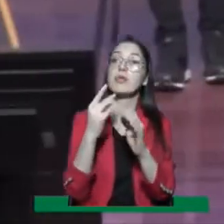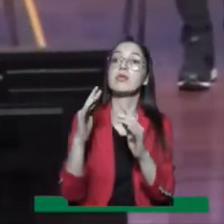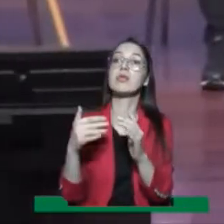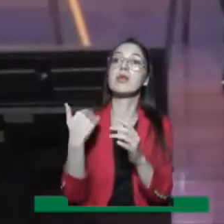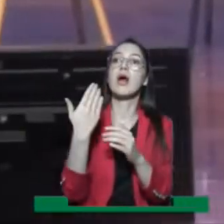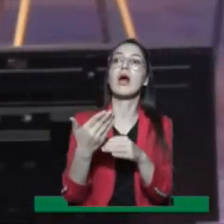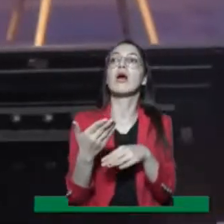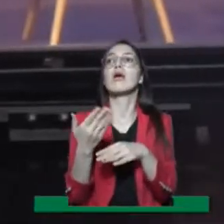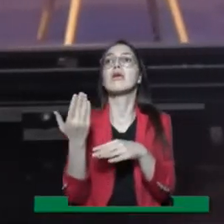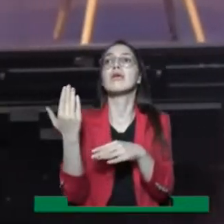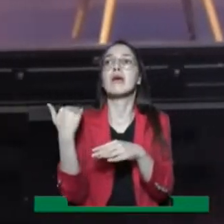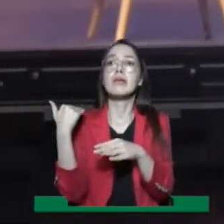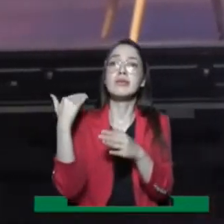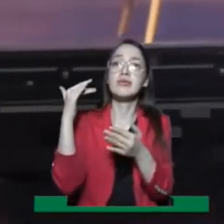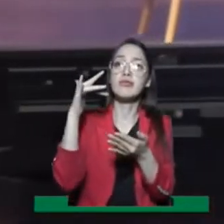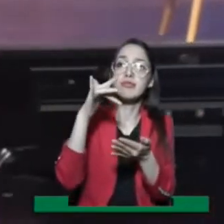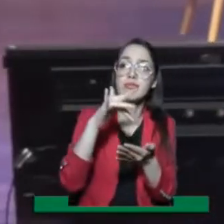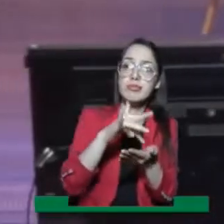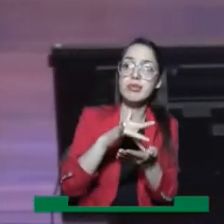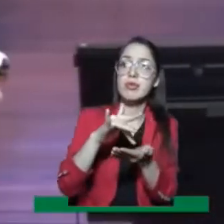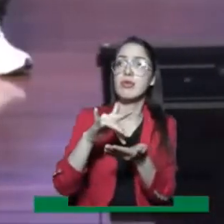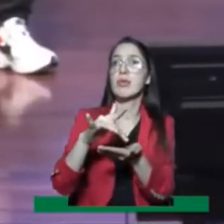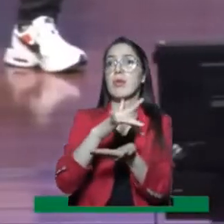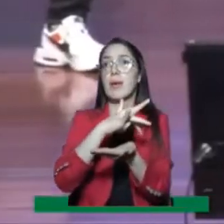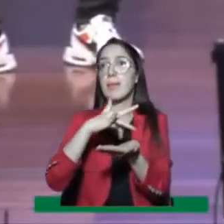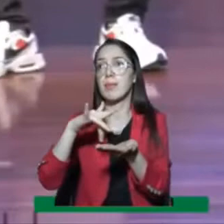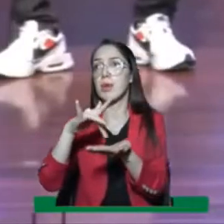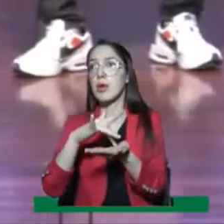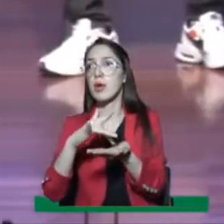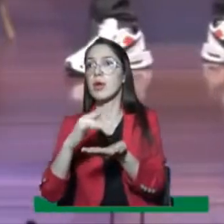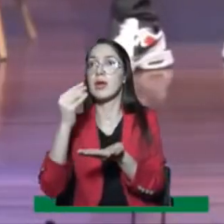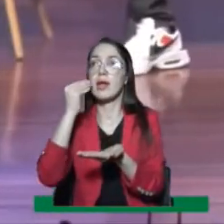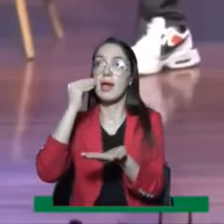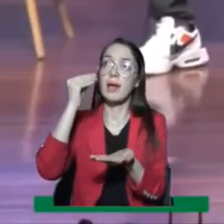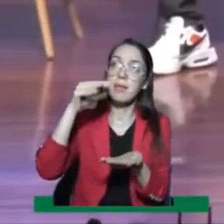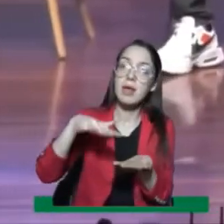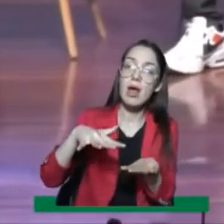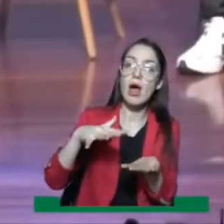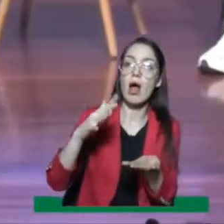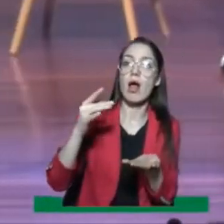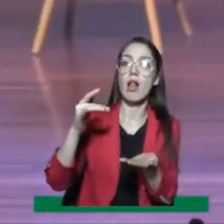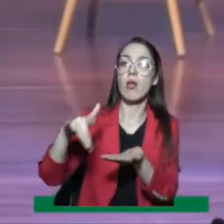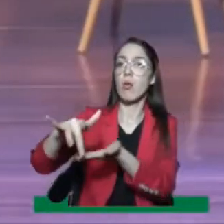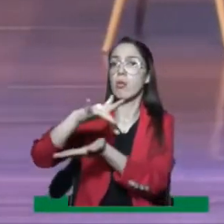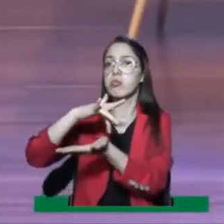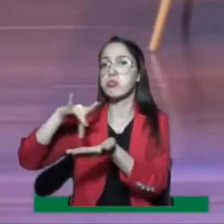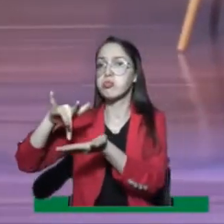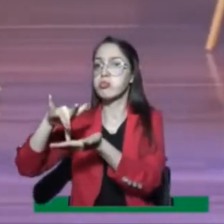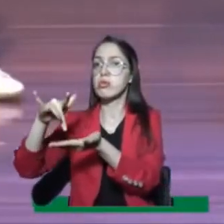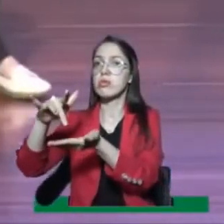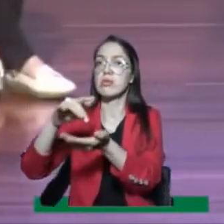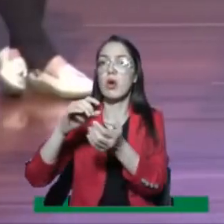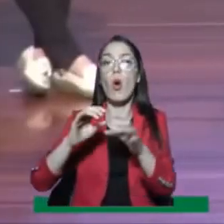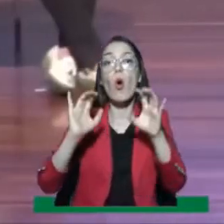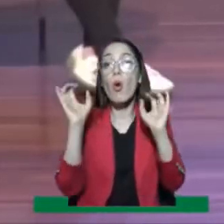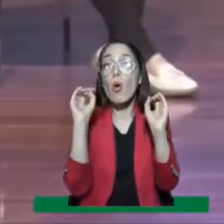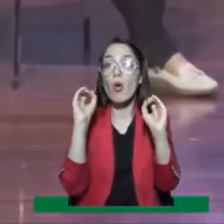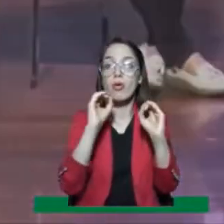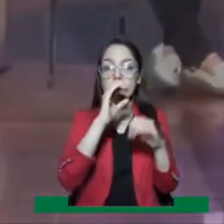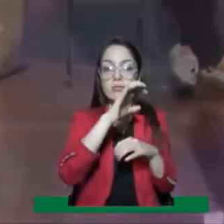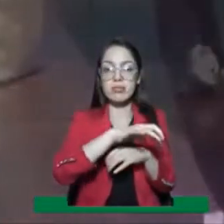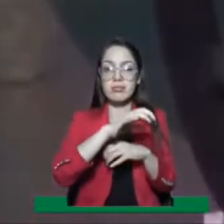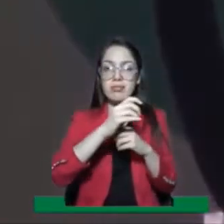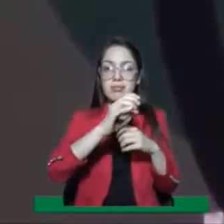bajo costo en los partes de la mercè de envigado en el parque recreativo y en muchos centros comerciales de la ciudad de